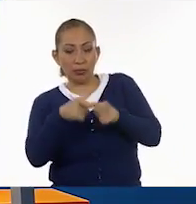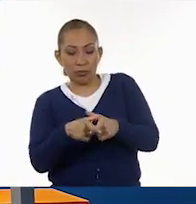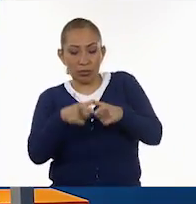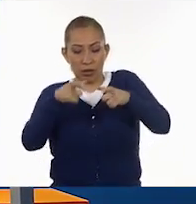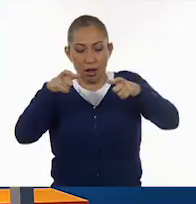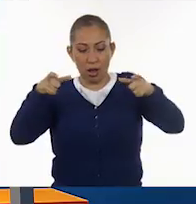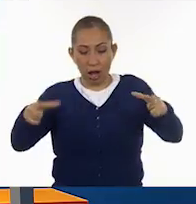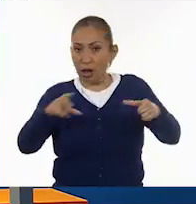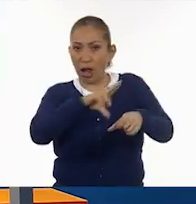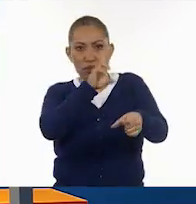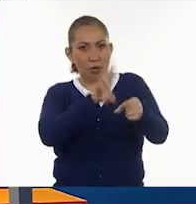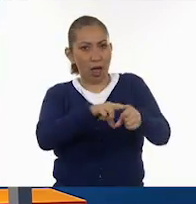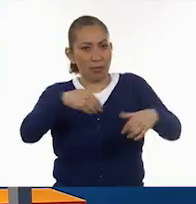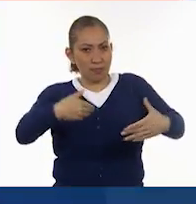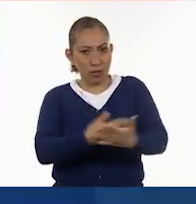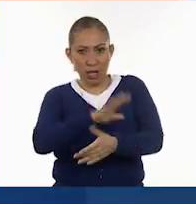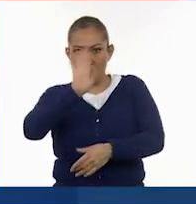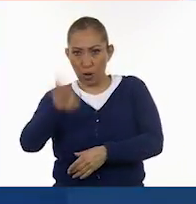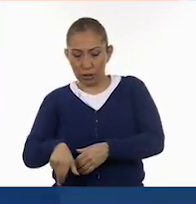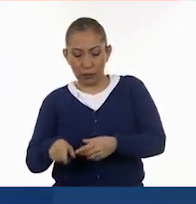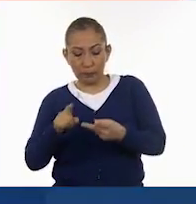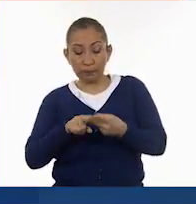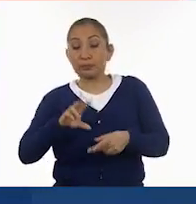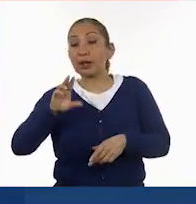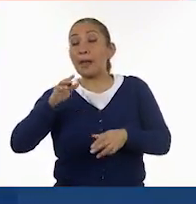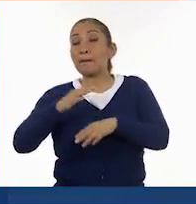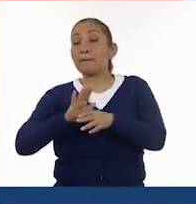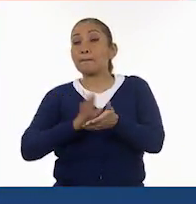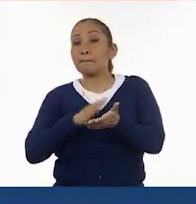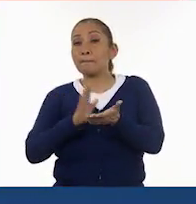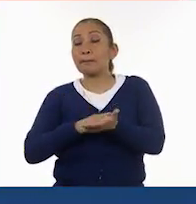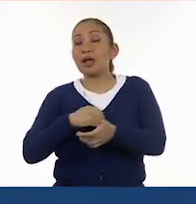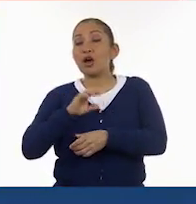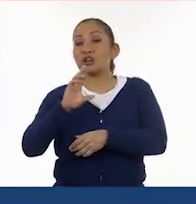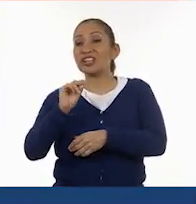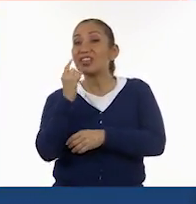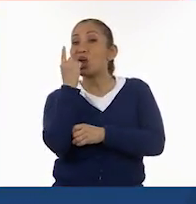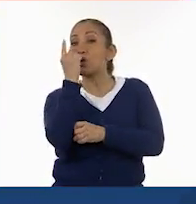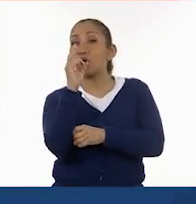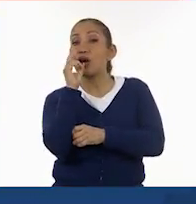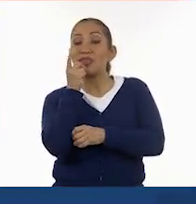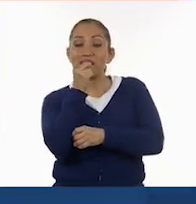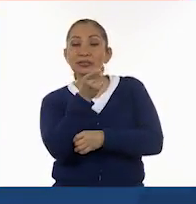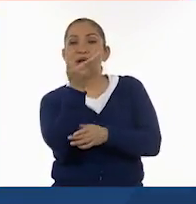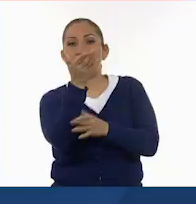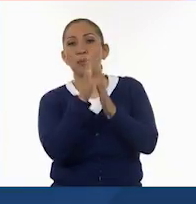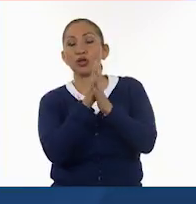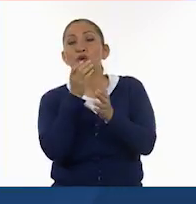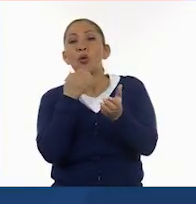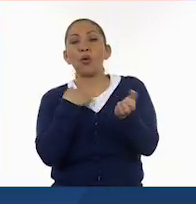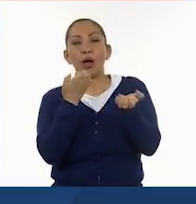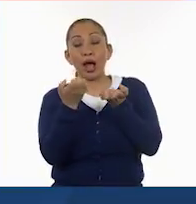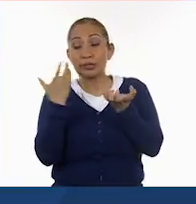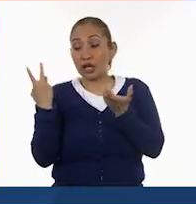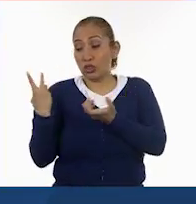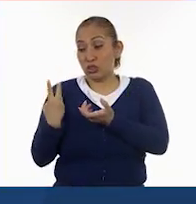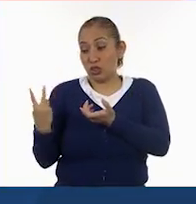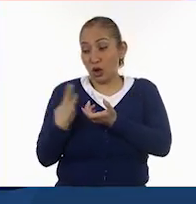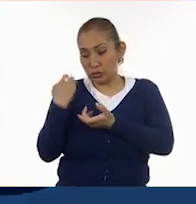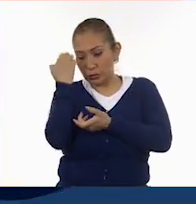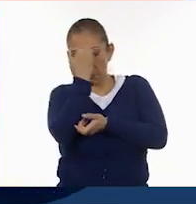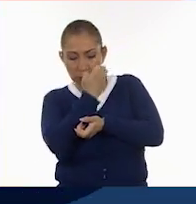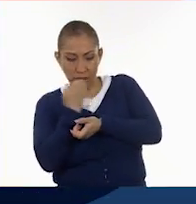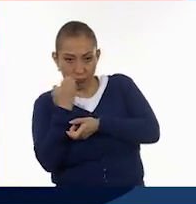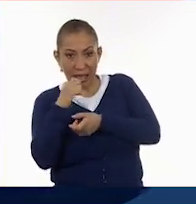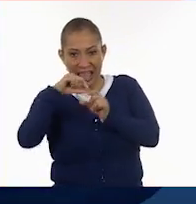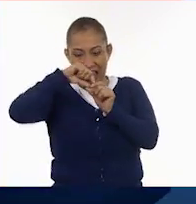crecimiento natural. Y en la página 81 nos pide que hagamos un ejercicio muy sencillo. Dicen, parejas, analicen los datos